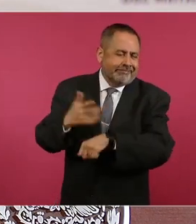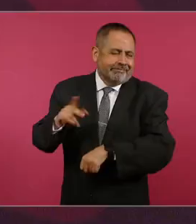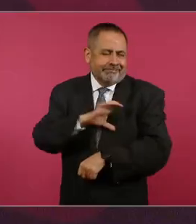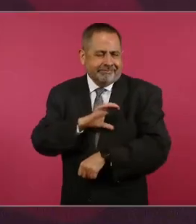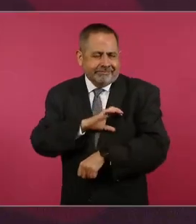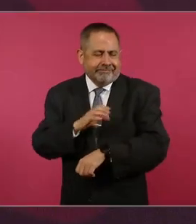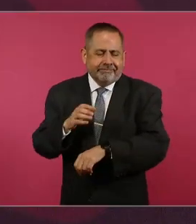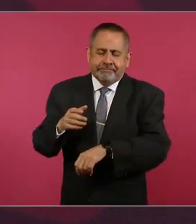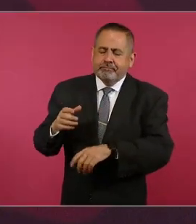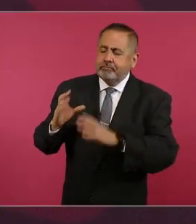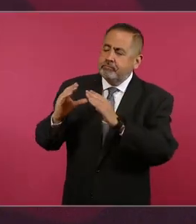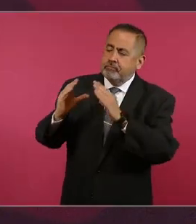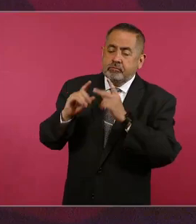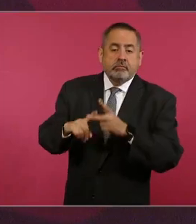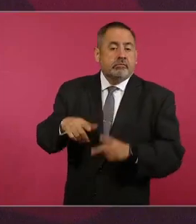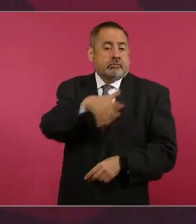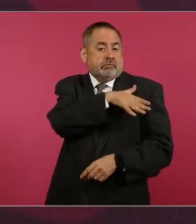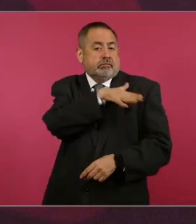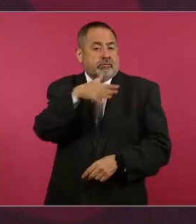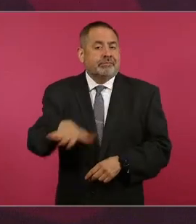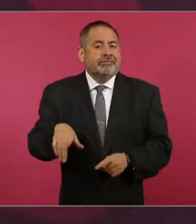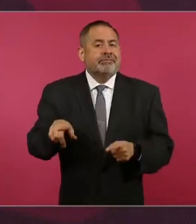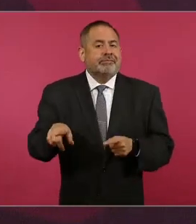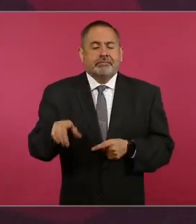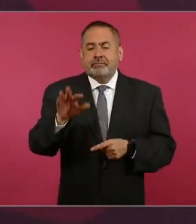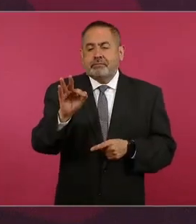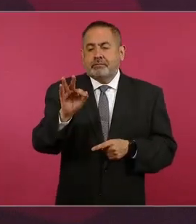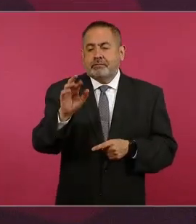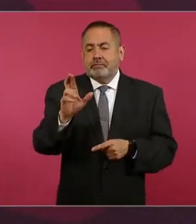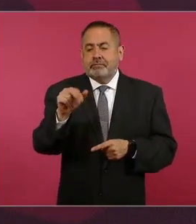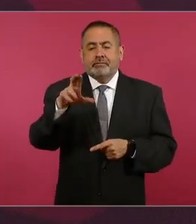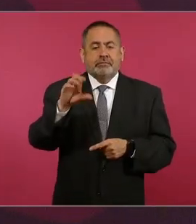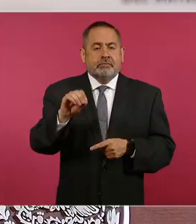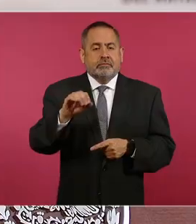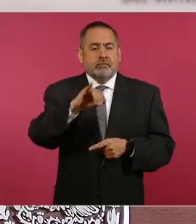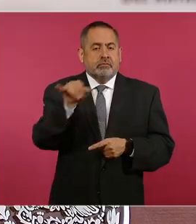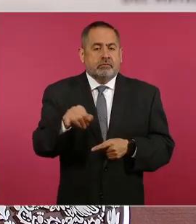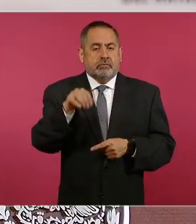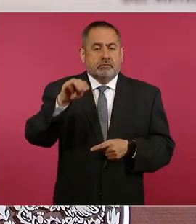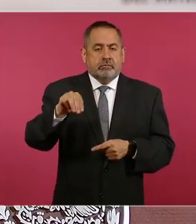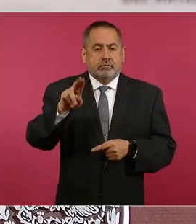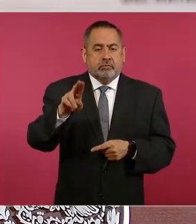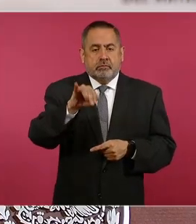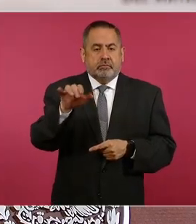y paisano, el general Francisco J. Mújica,